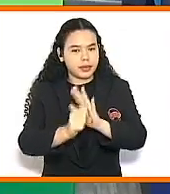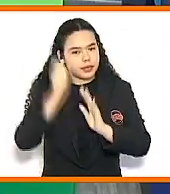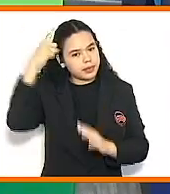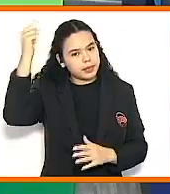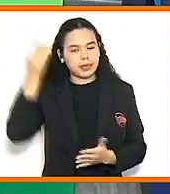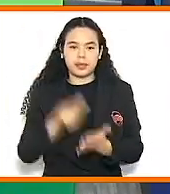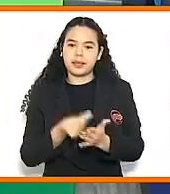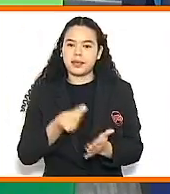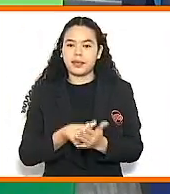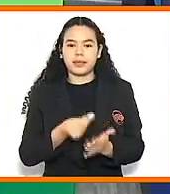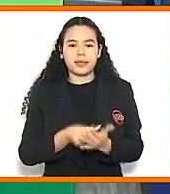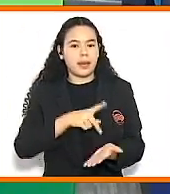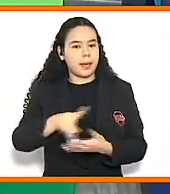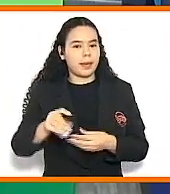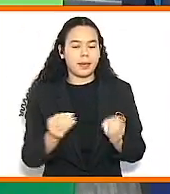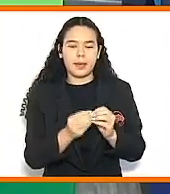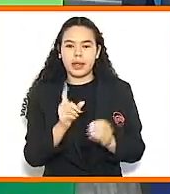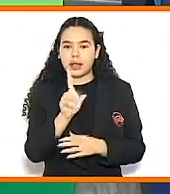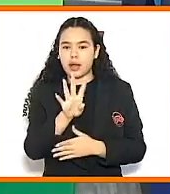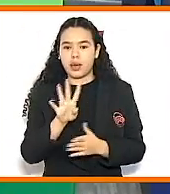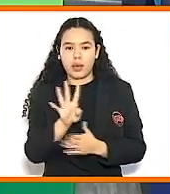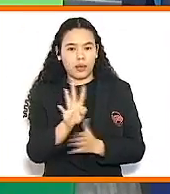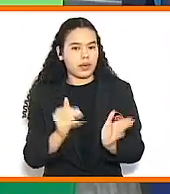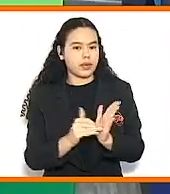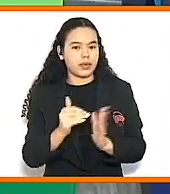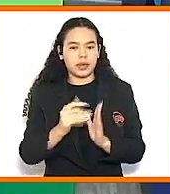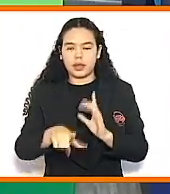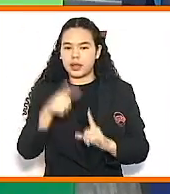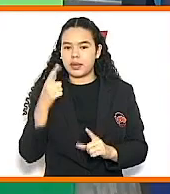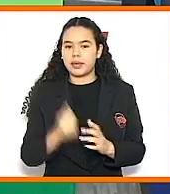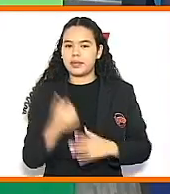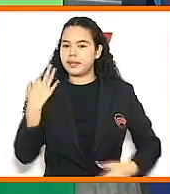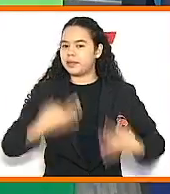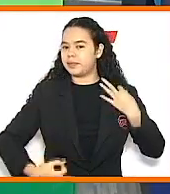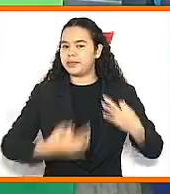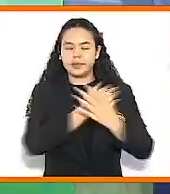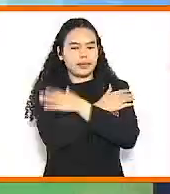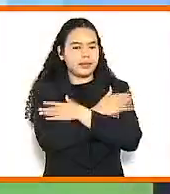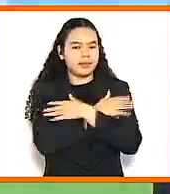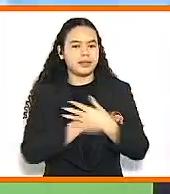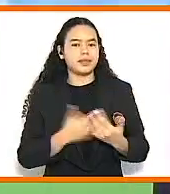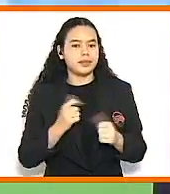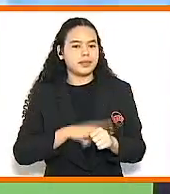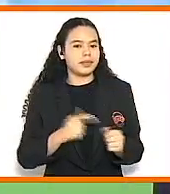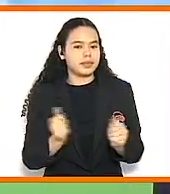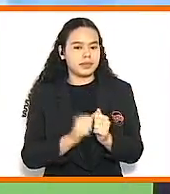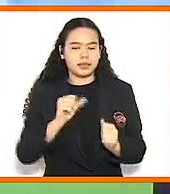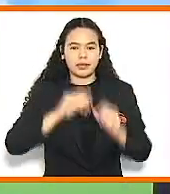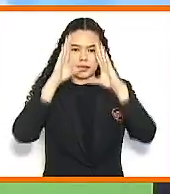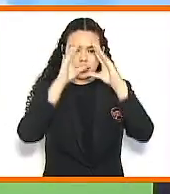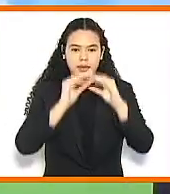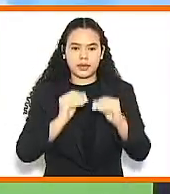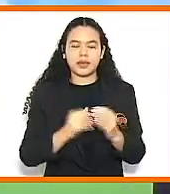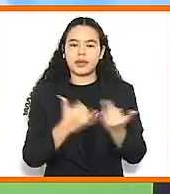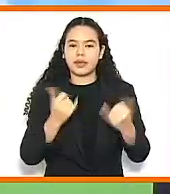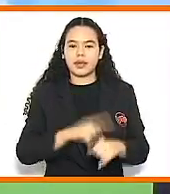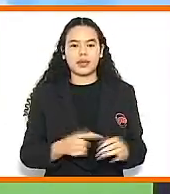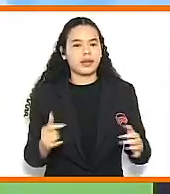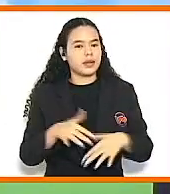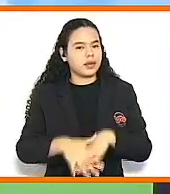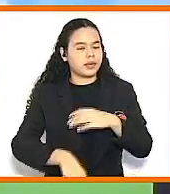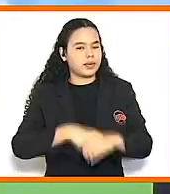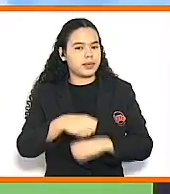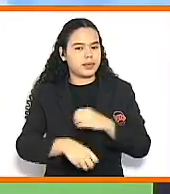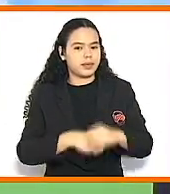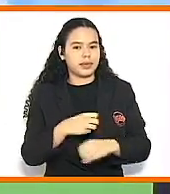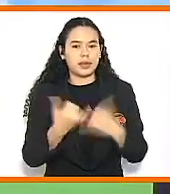sueños dinero, con el cual pagamos más de 4 millones de lempiras. Muchas felicidades. Y en esta hermosa noche vamos a incorporar nuestras esferas al juego